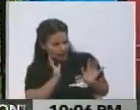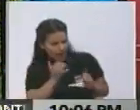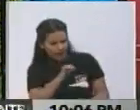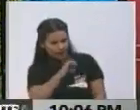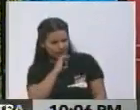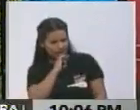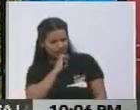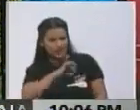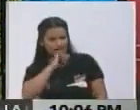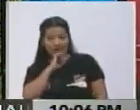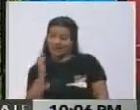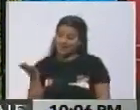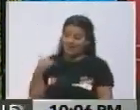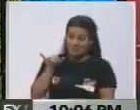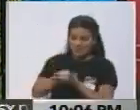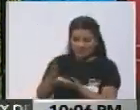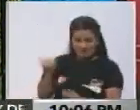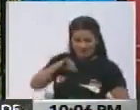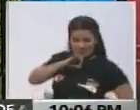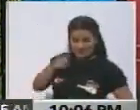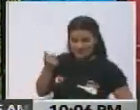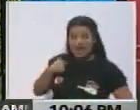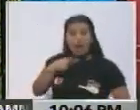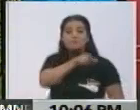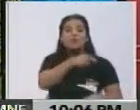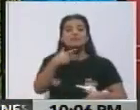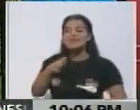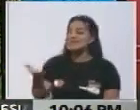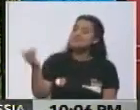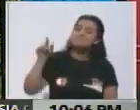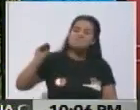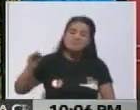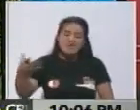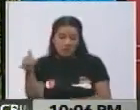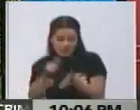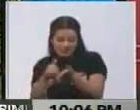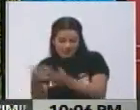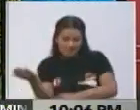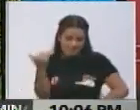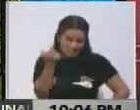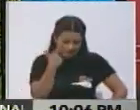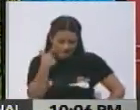Dame tu WhatsApp. Ese es lo que dicen ahora. Chamo, dame tu WhatsApp.